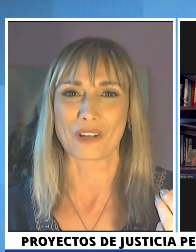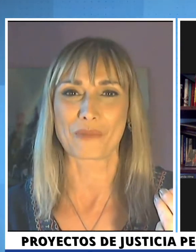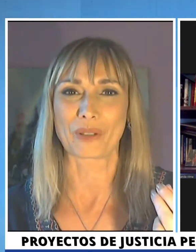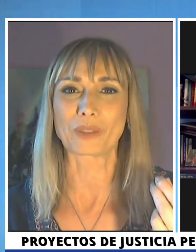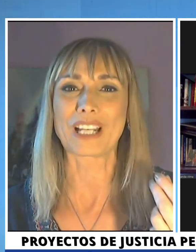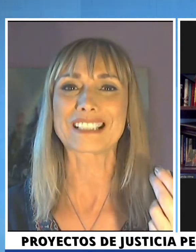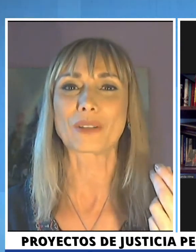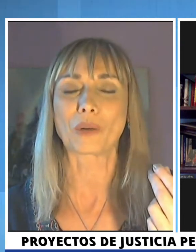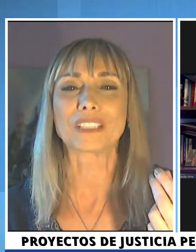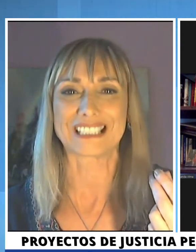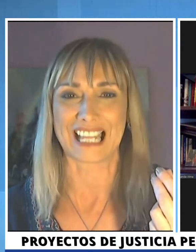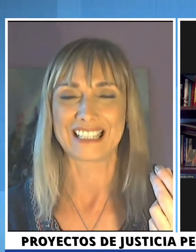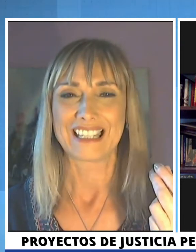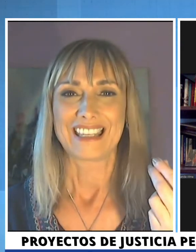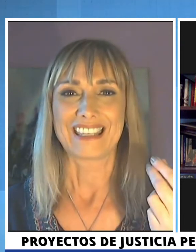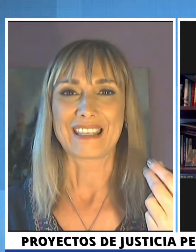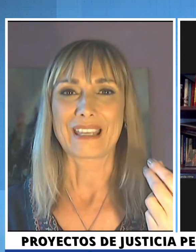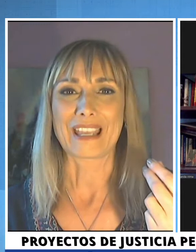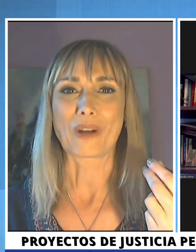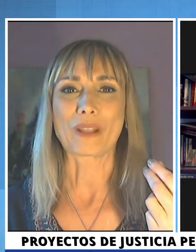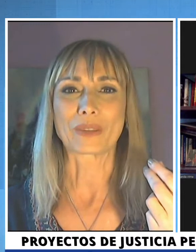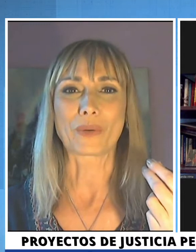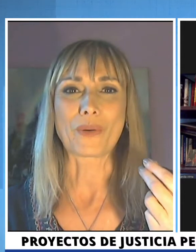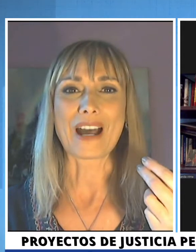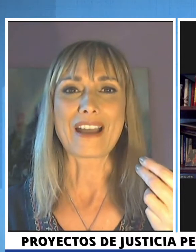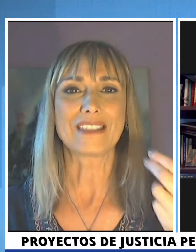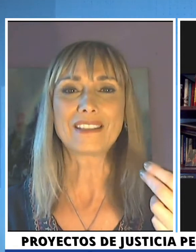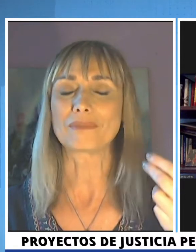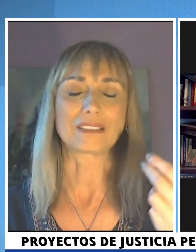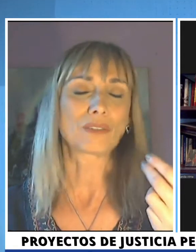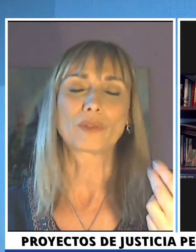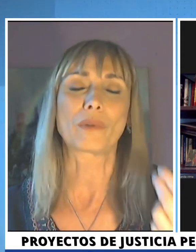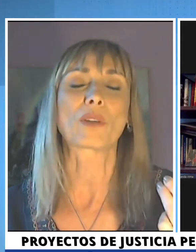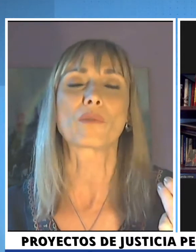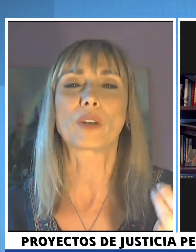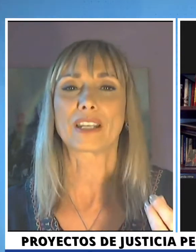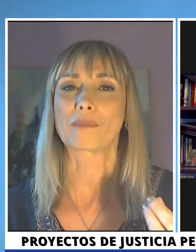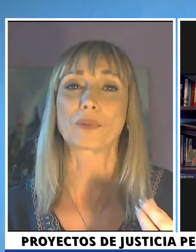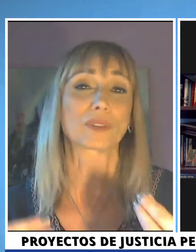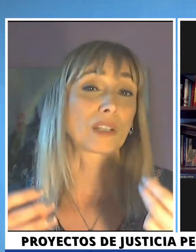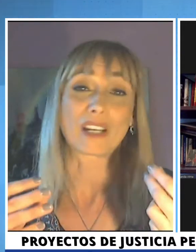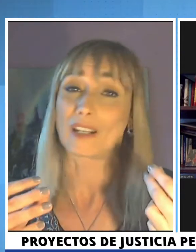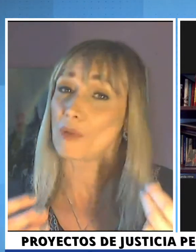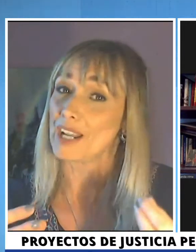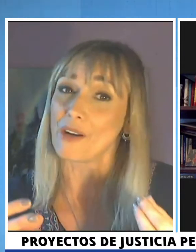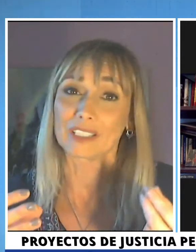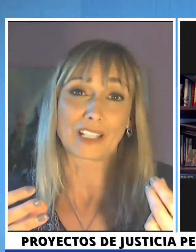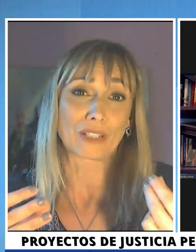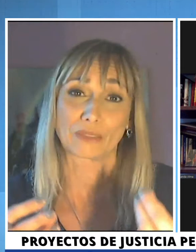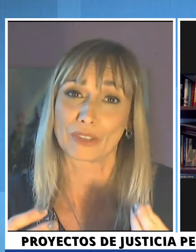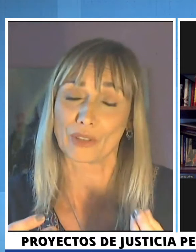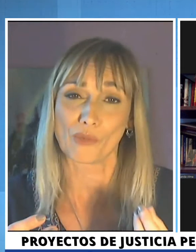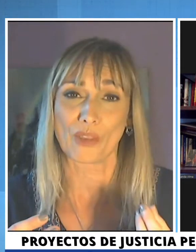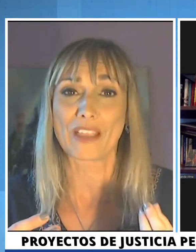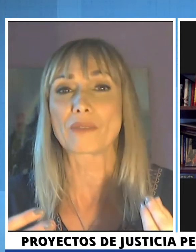términos generales, ¿no? Pero en cuanto al acceso a la justicia, en cuanto a ir no hablemos de mujeres que pudieron terminar la escuela o que tienen una